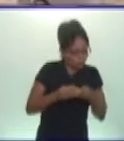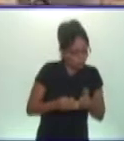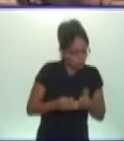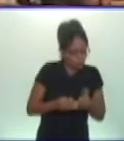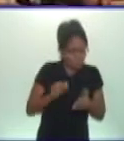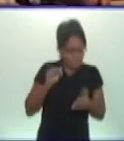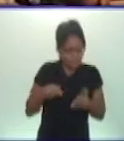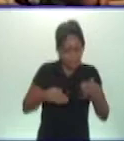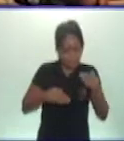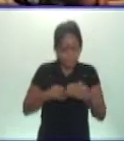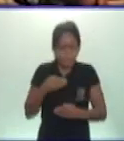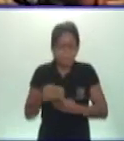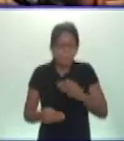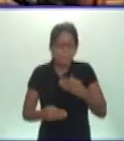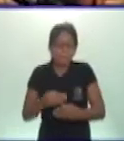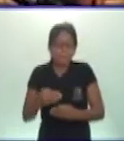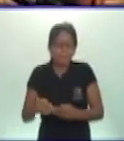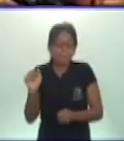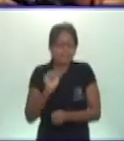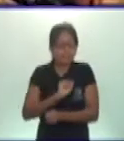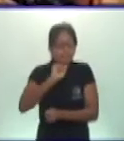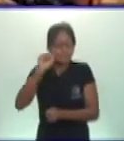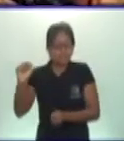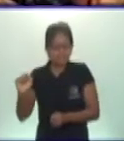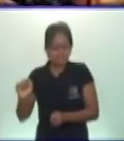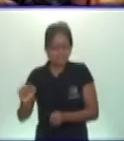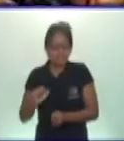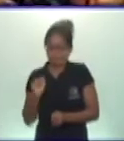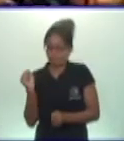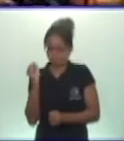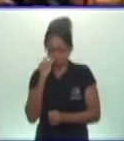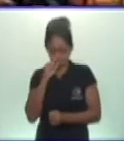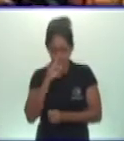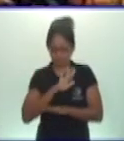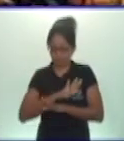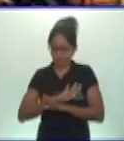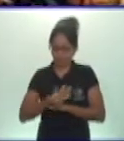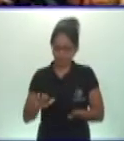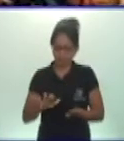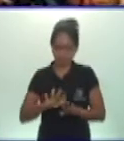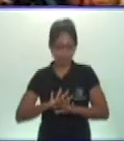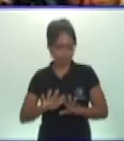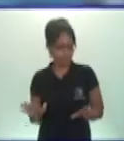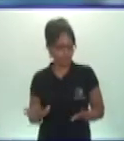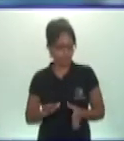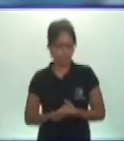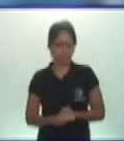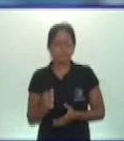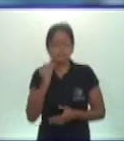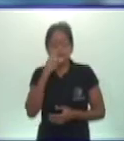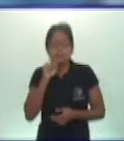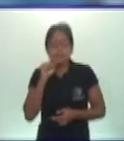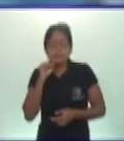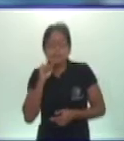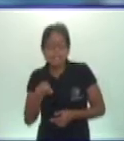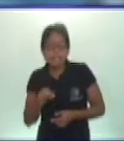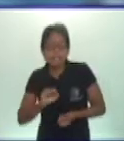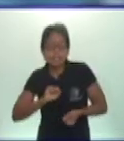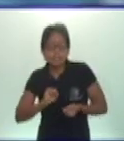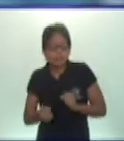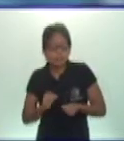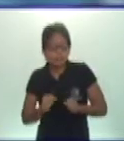parte norte para dar por terminado el acto de dominación de España sobre la isla. Y en ese